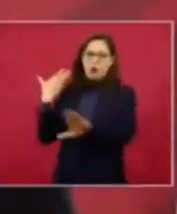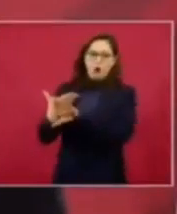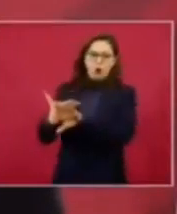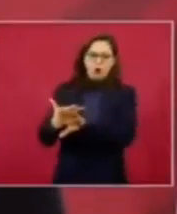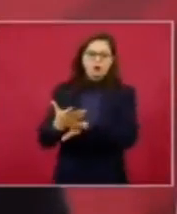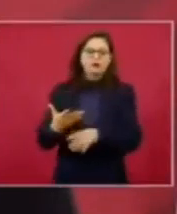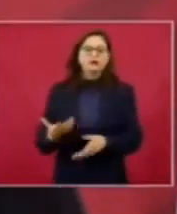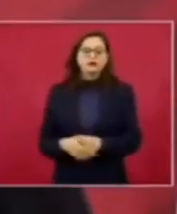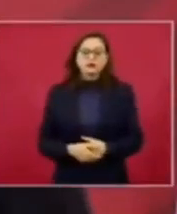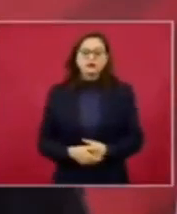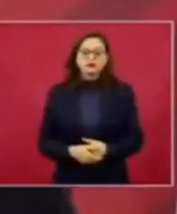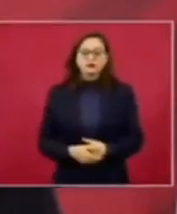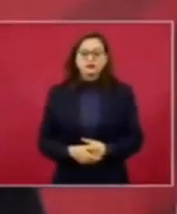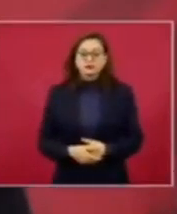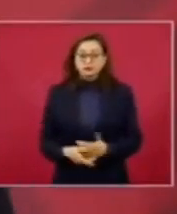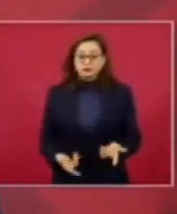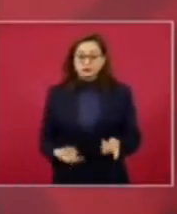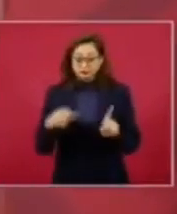porque no es Loret,